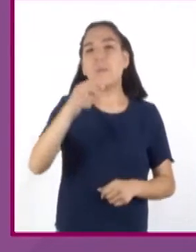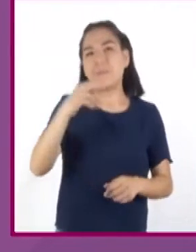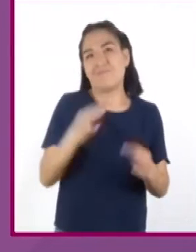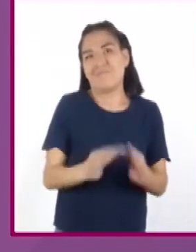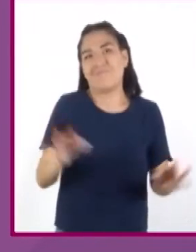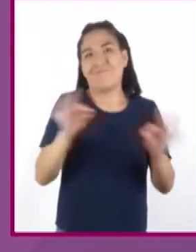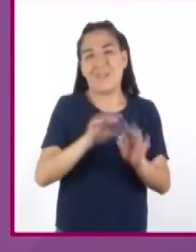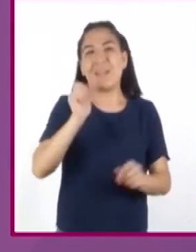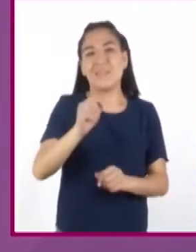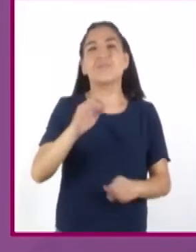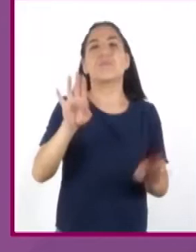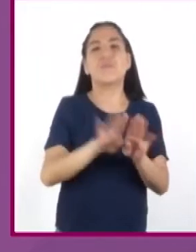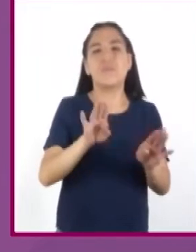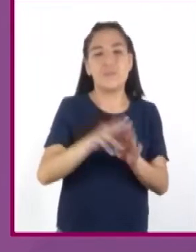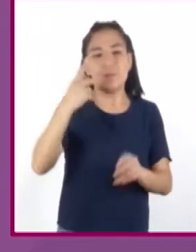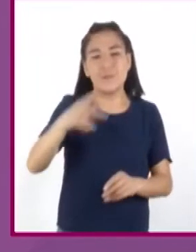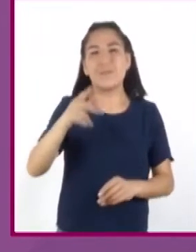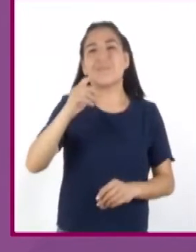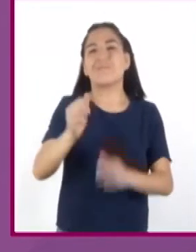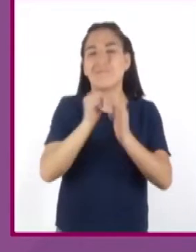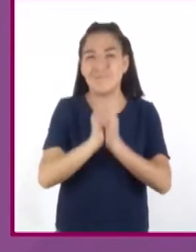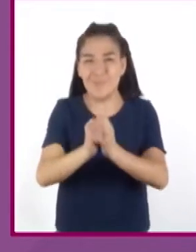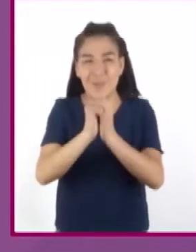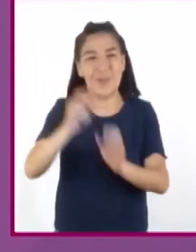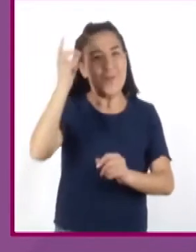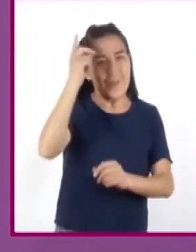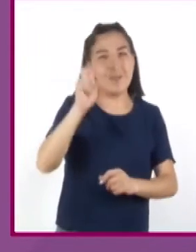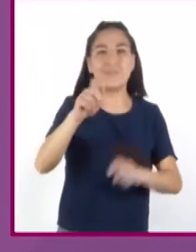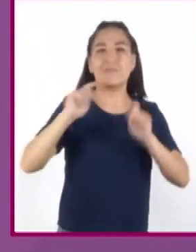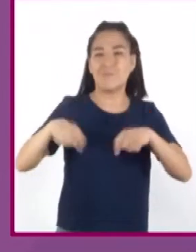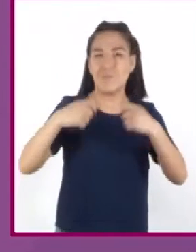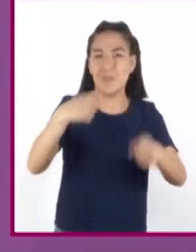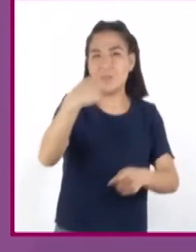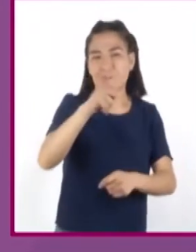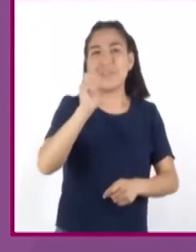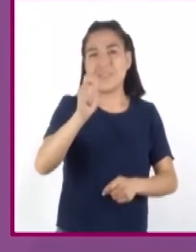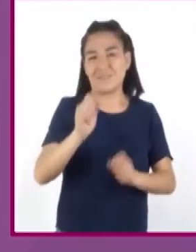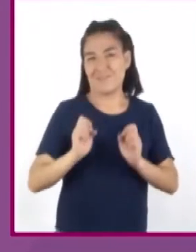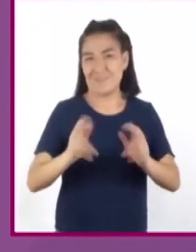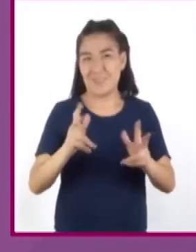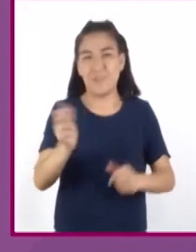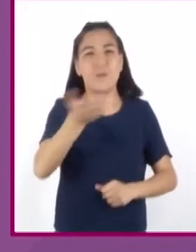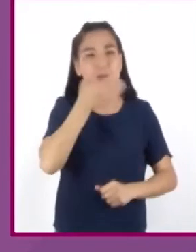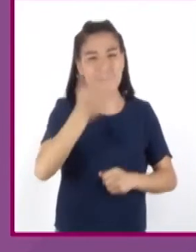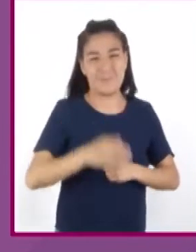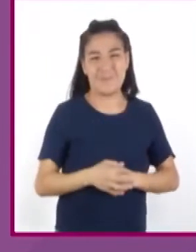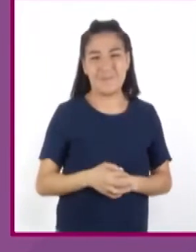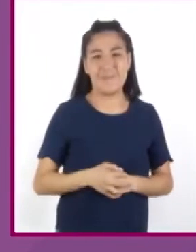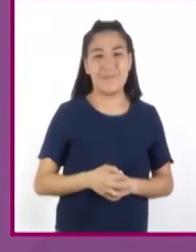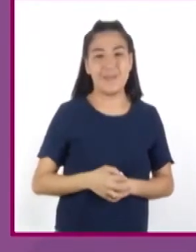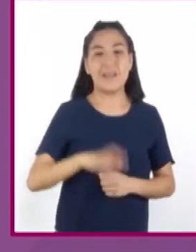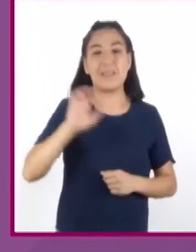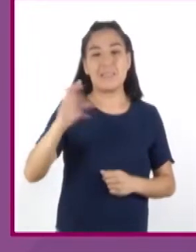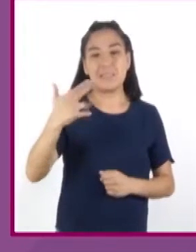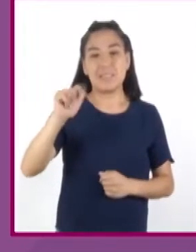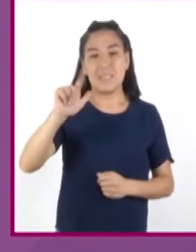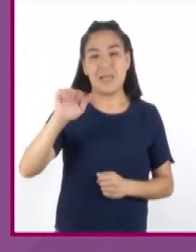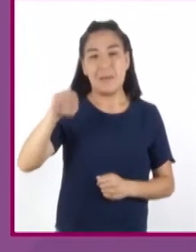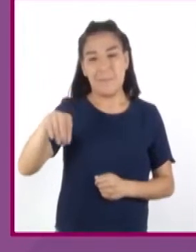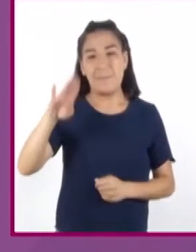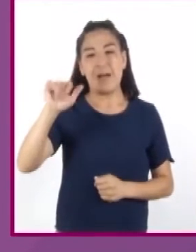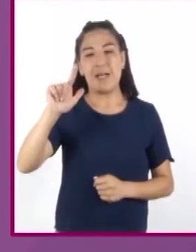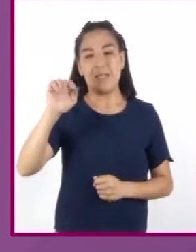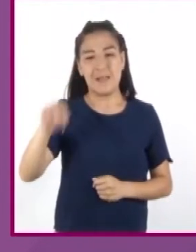las ceremonias, los rituales y las tradiciones de la cultura huichol. El segundo libro es este, Chilambaland y